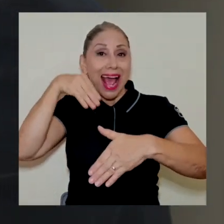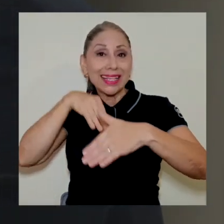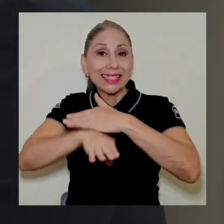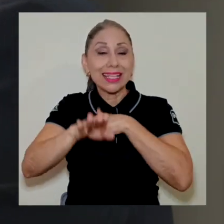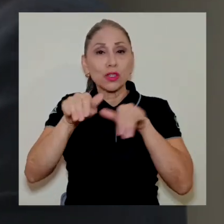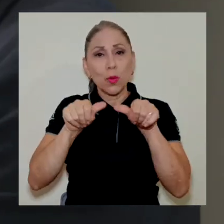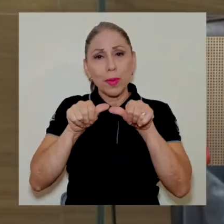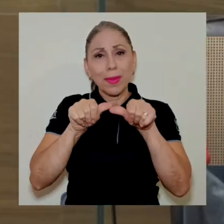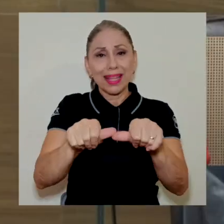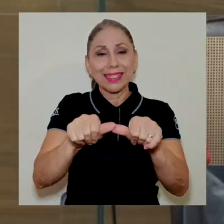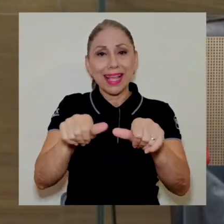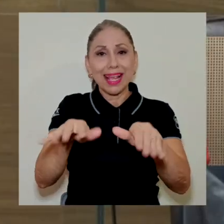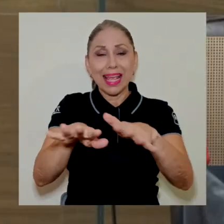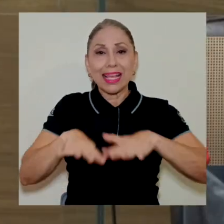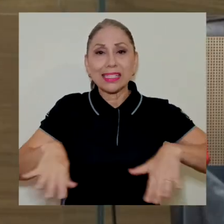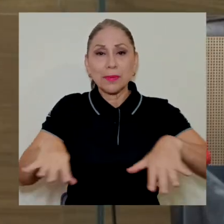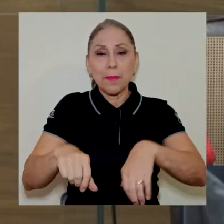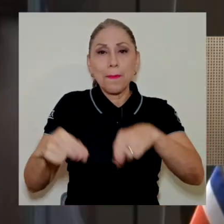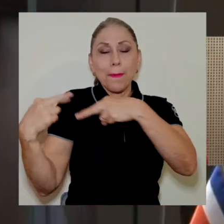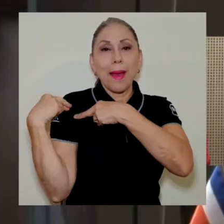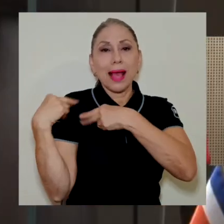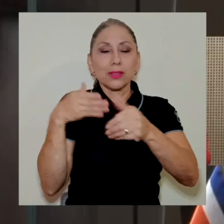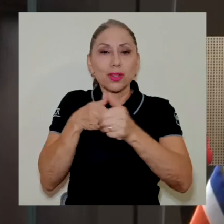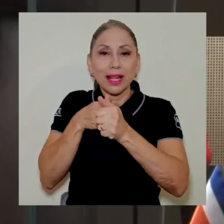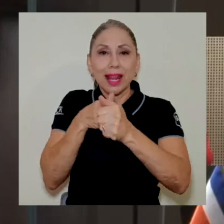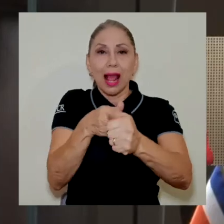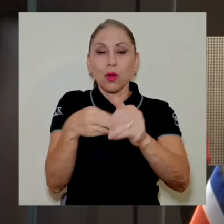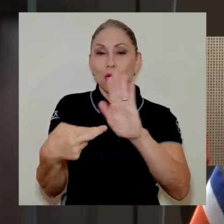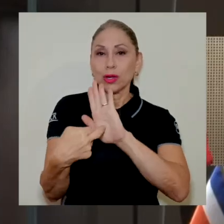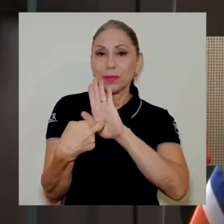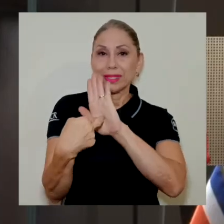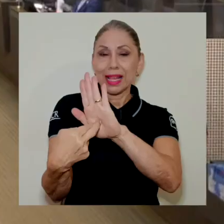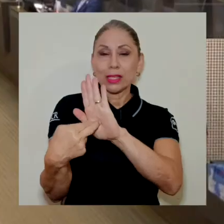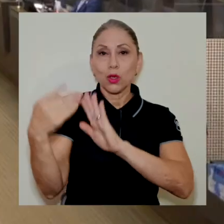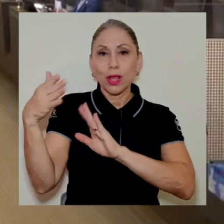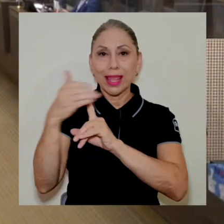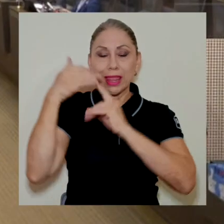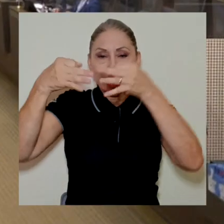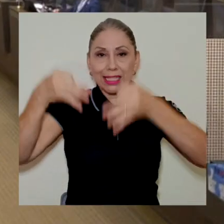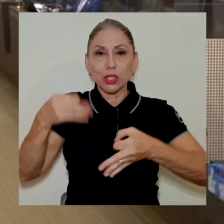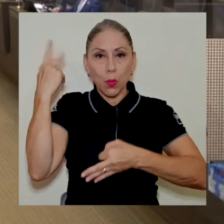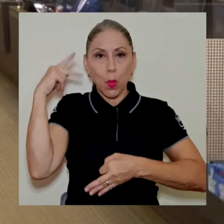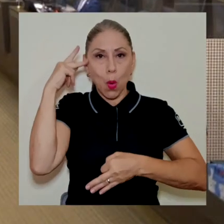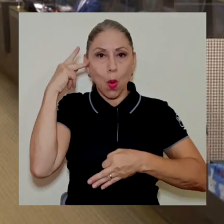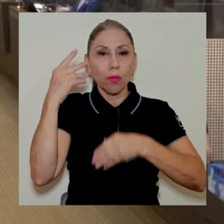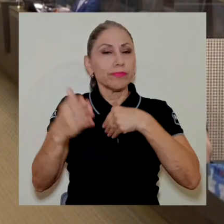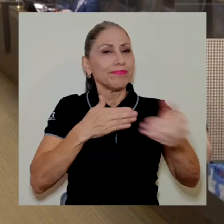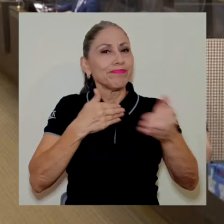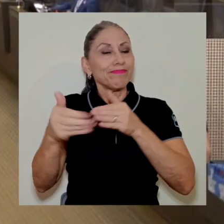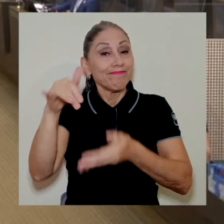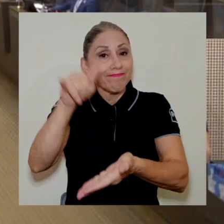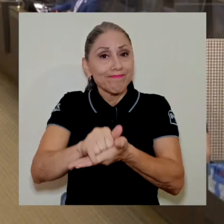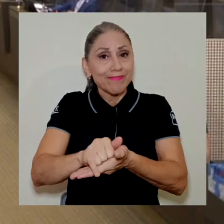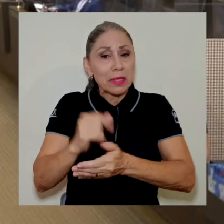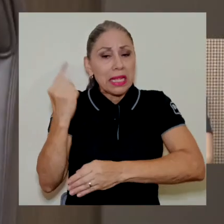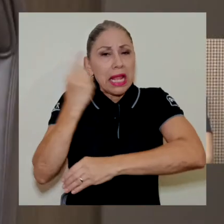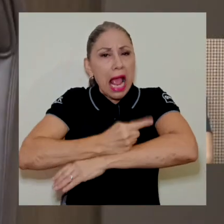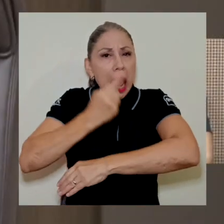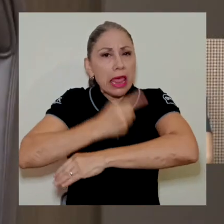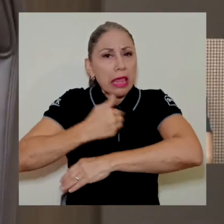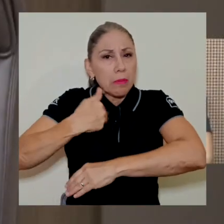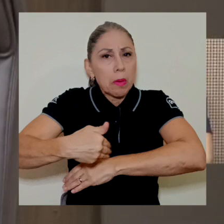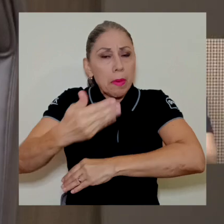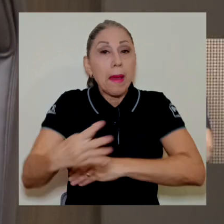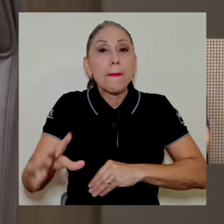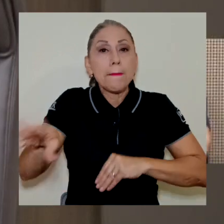de liderazgo, representación y decisión política. Y pese a esto, cada día son más las mujeres que